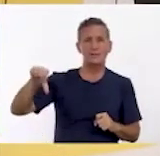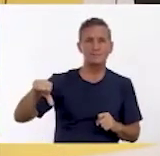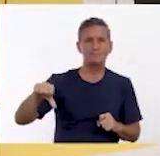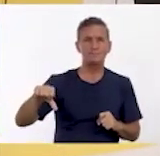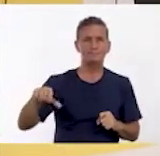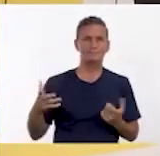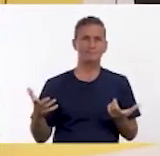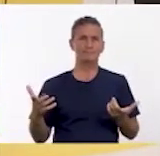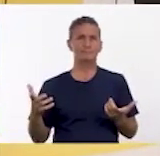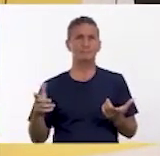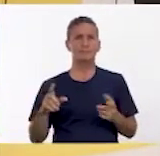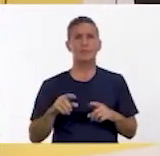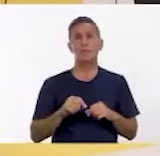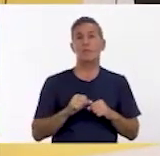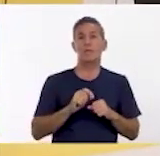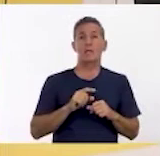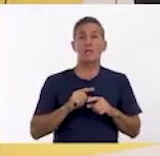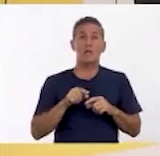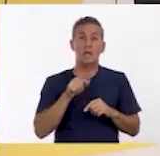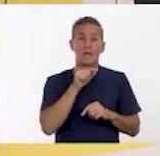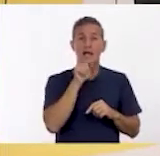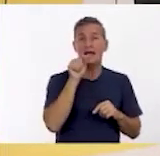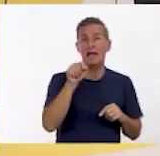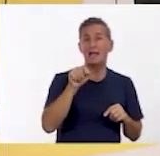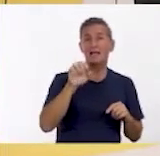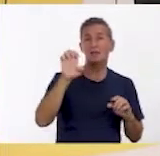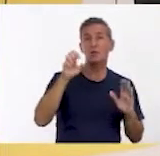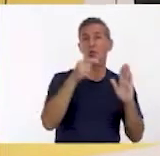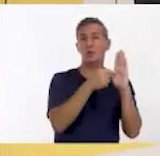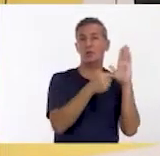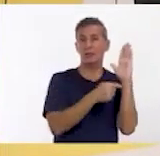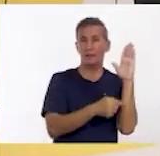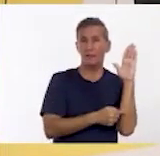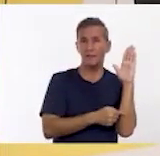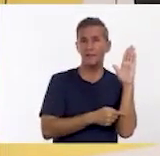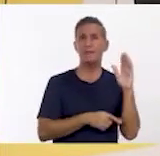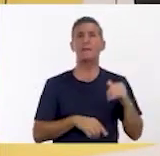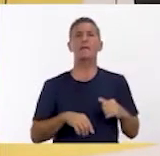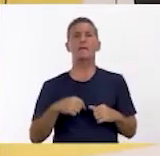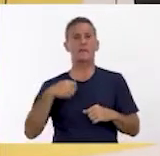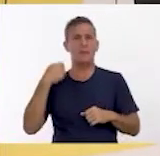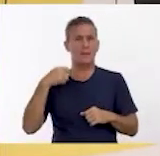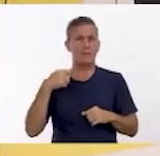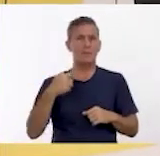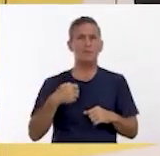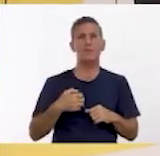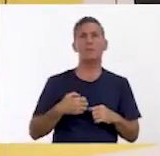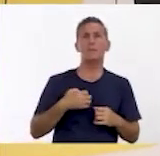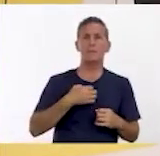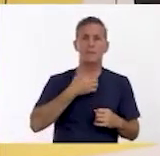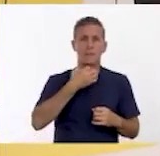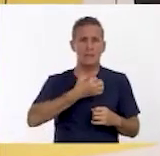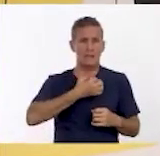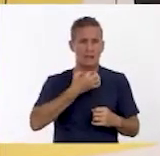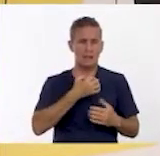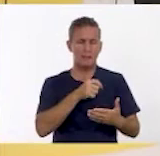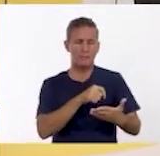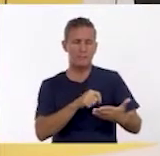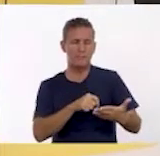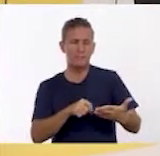pueblos explotados. Y ahí a esos elementos tenemos que hacer referencia.